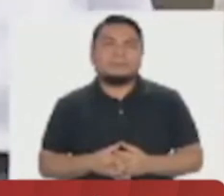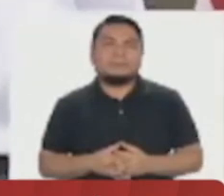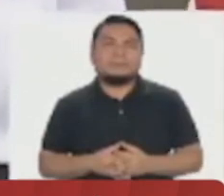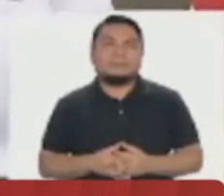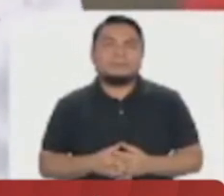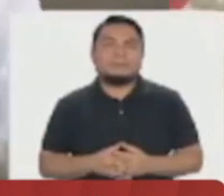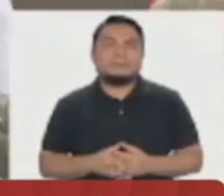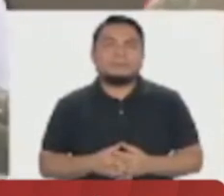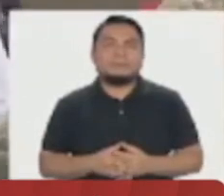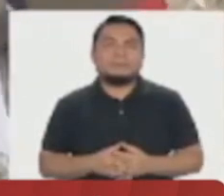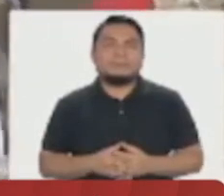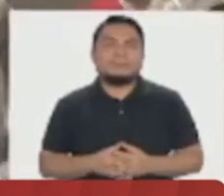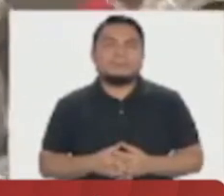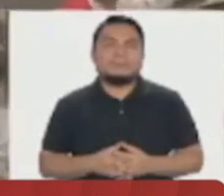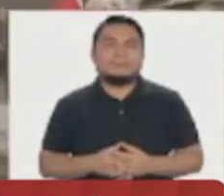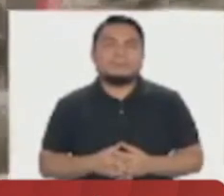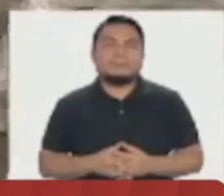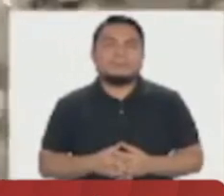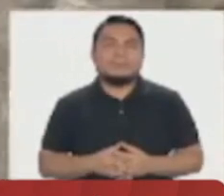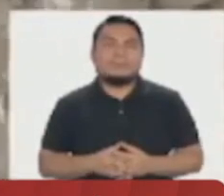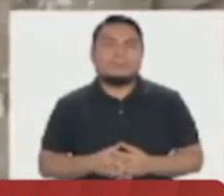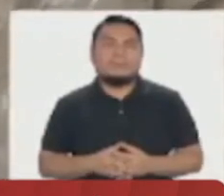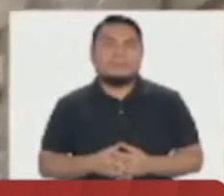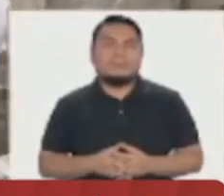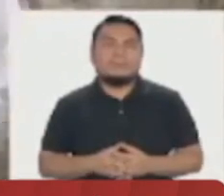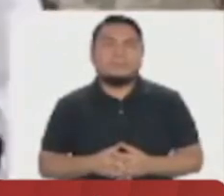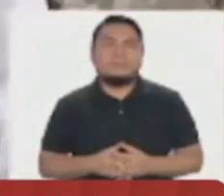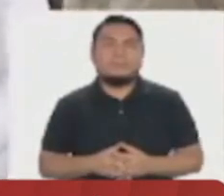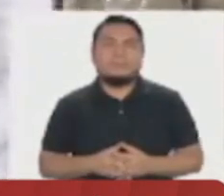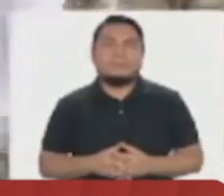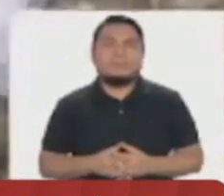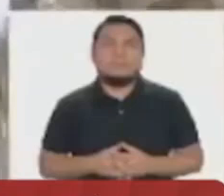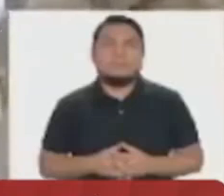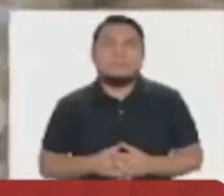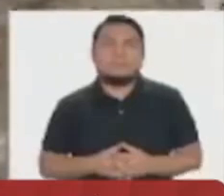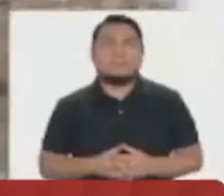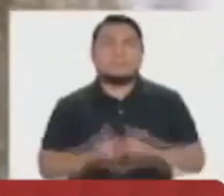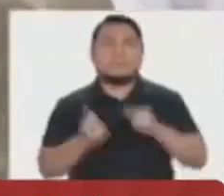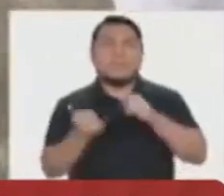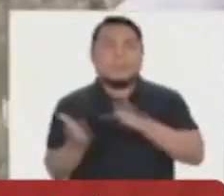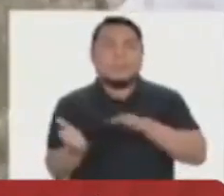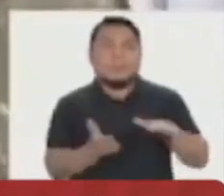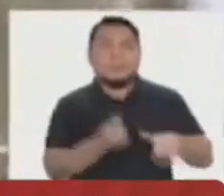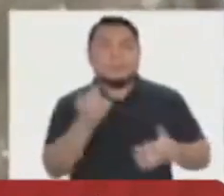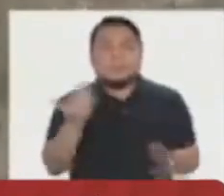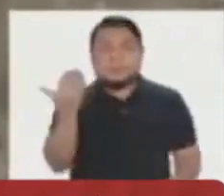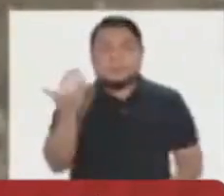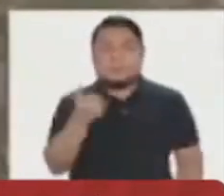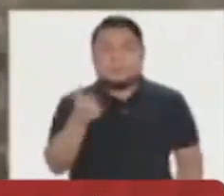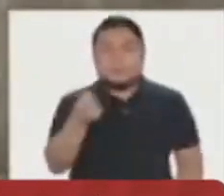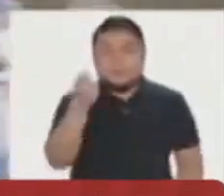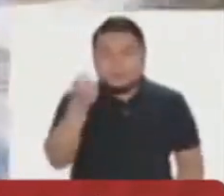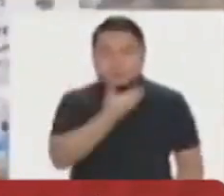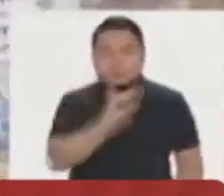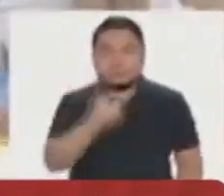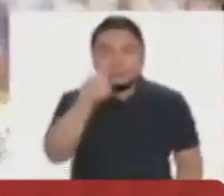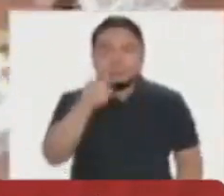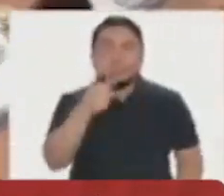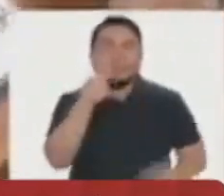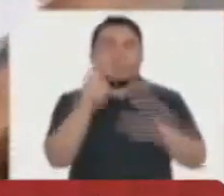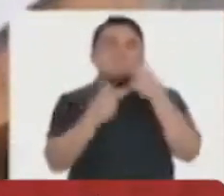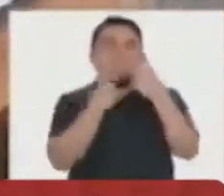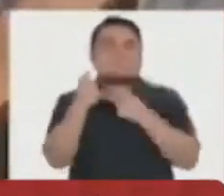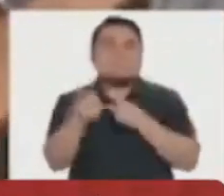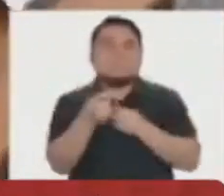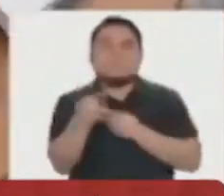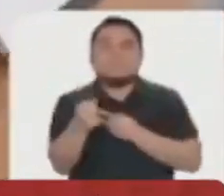el COVID-19. Además, se acondicionó un ambiente para realizar pruebas moleculares y rápidas. Y para los pacientes graves,